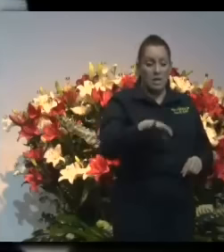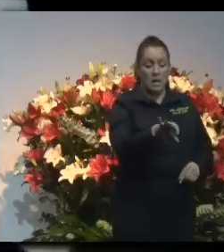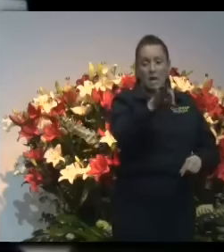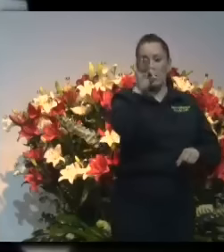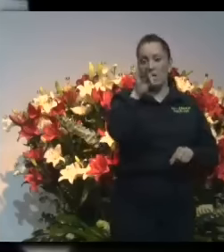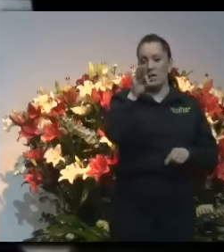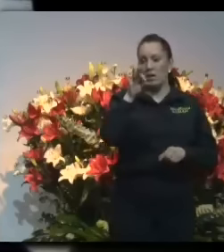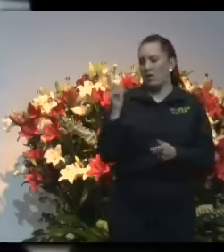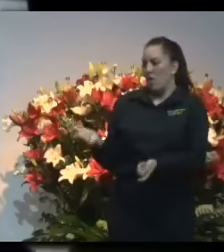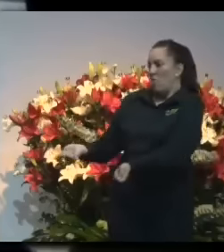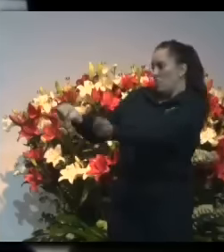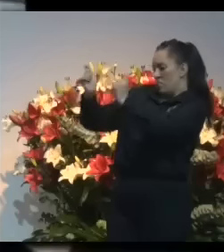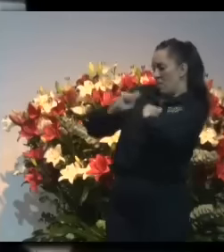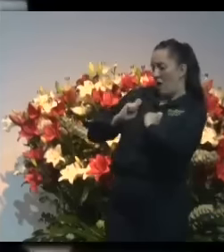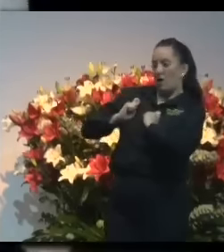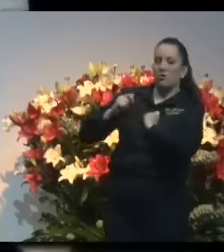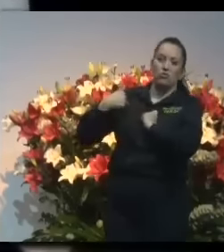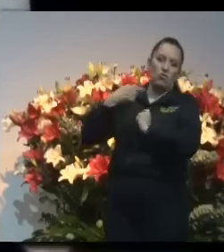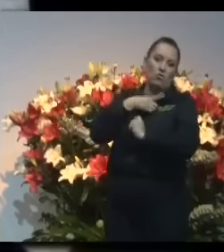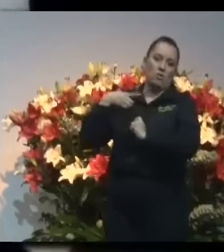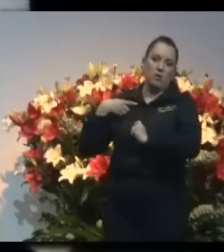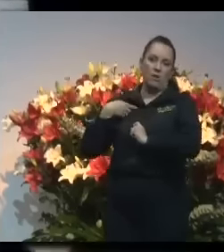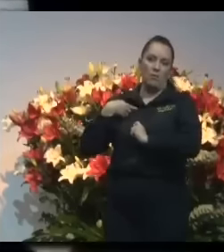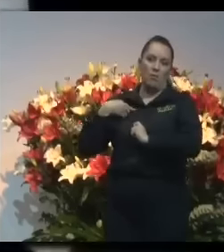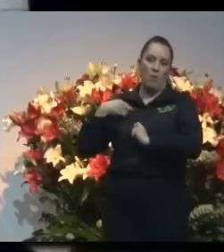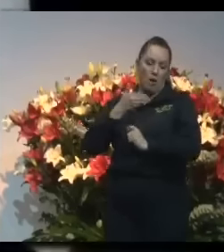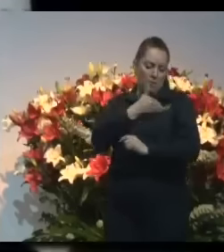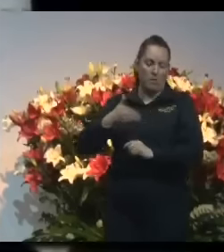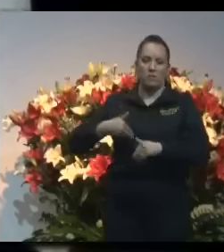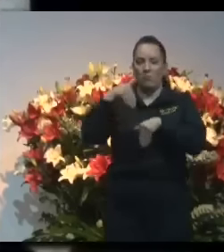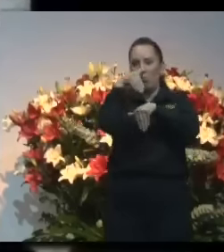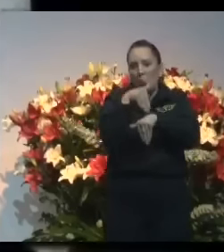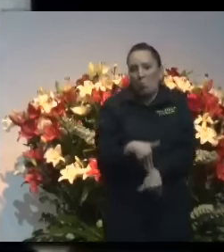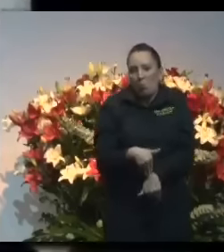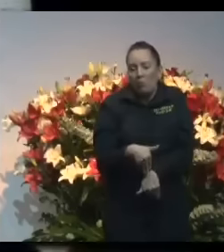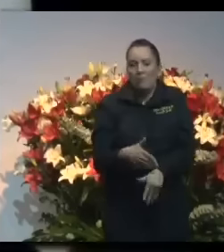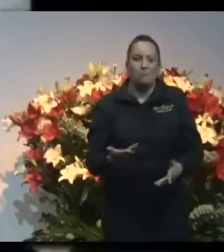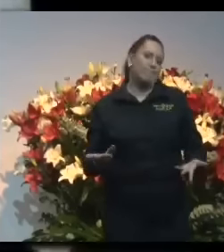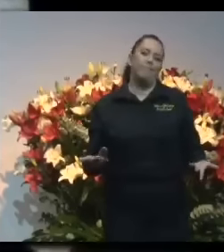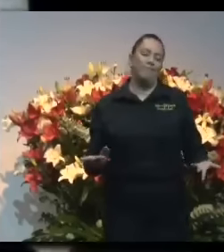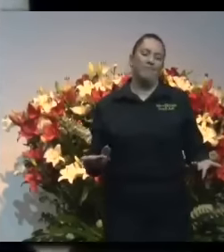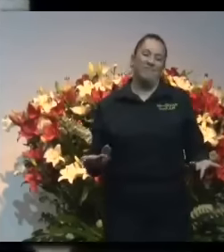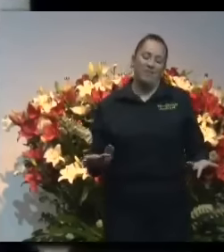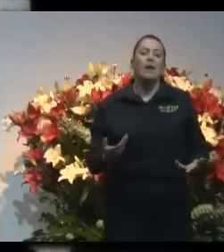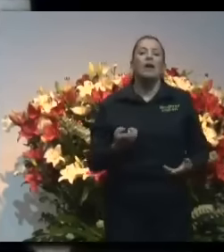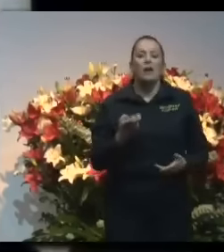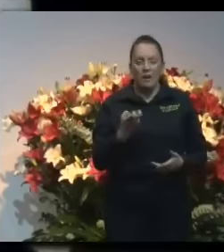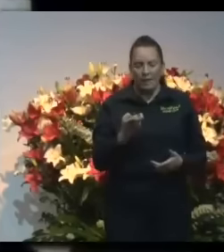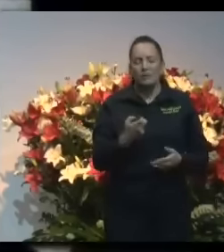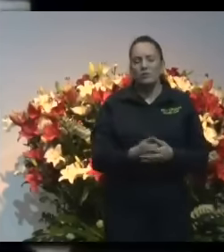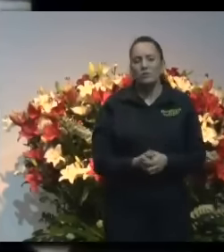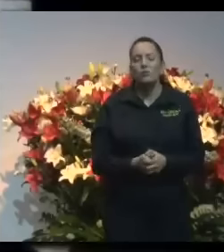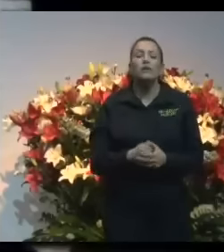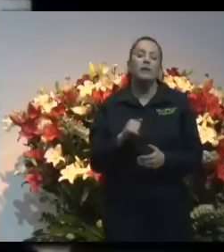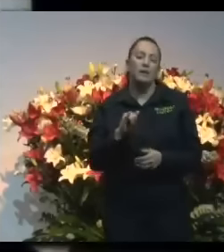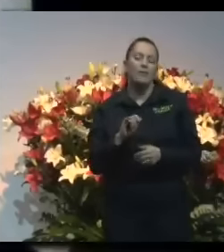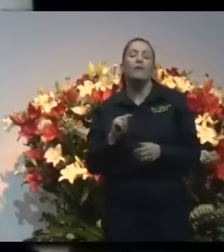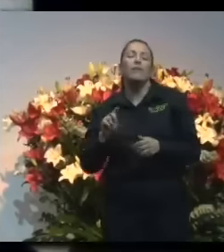el presidente y entonces yo tengo que hacer lo que el presidente me dice. Eso ha funcionado en el